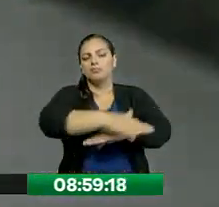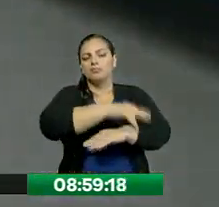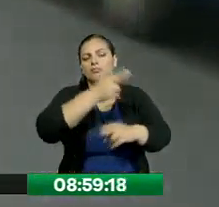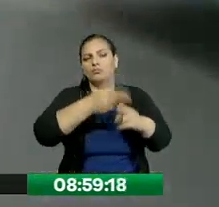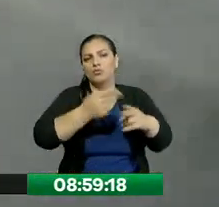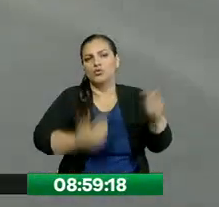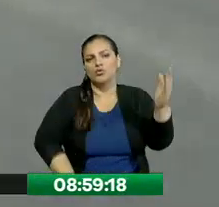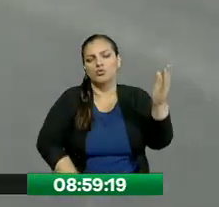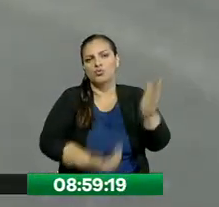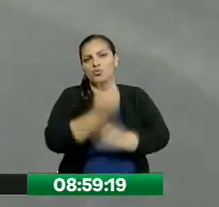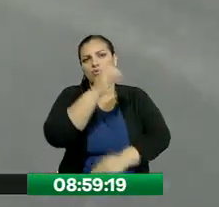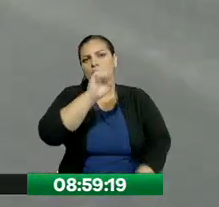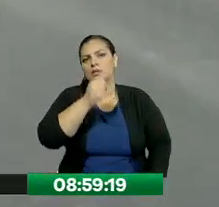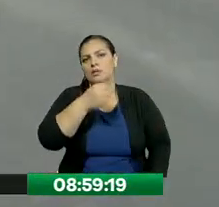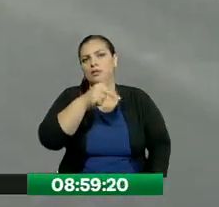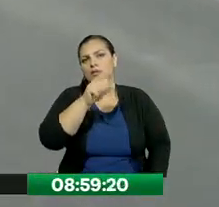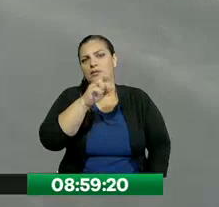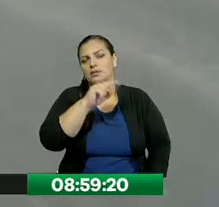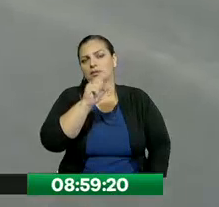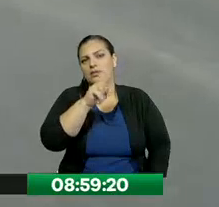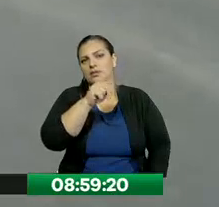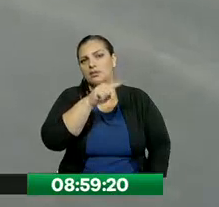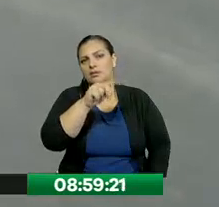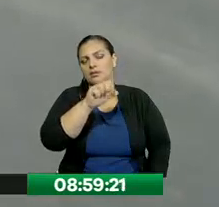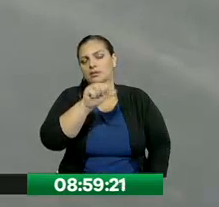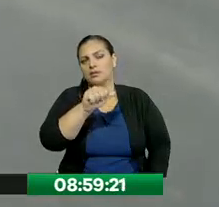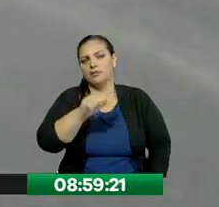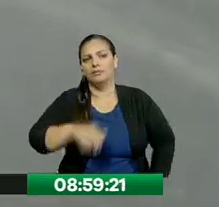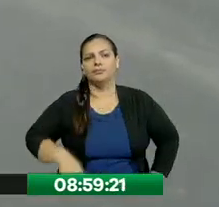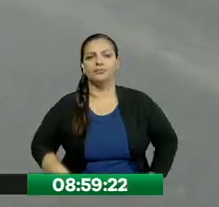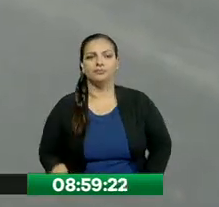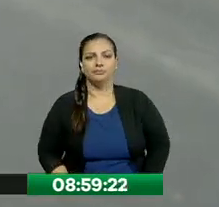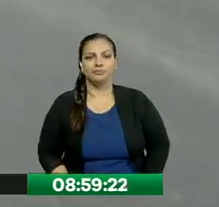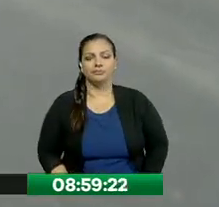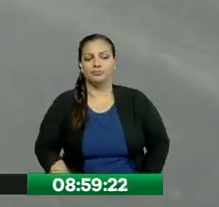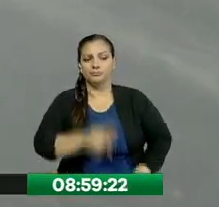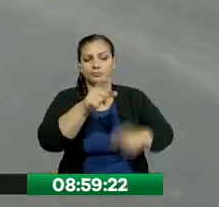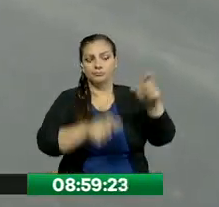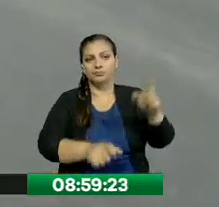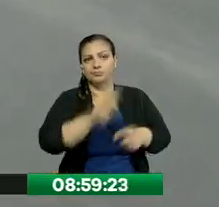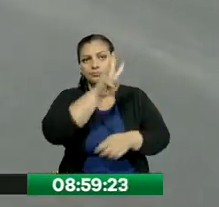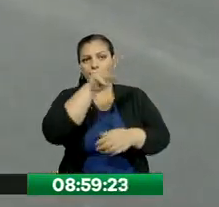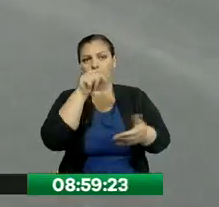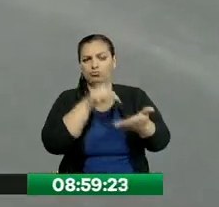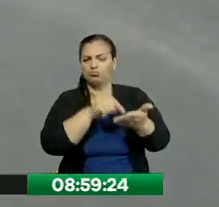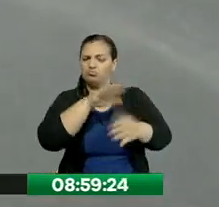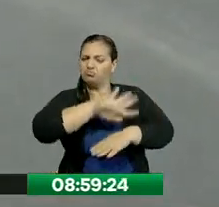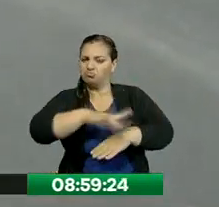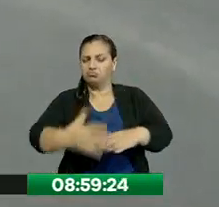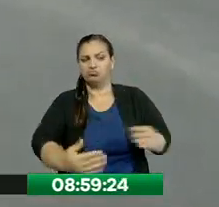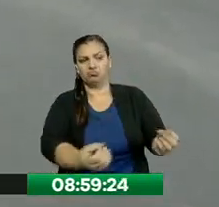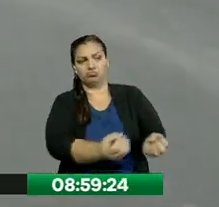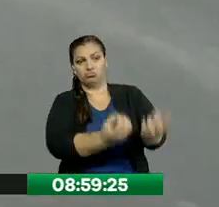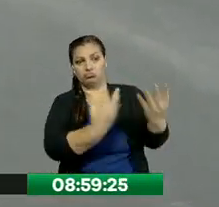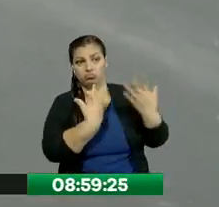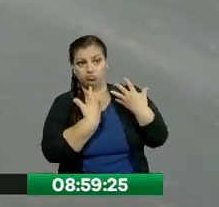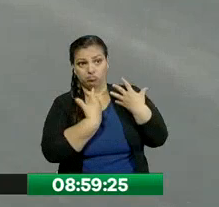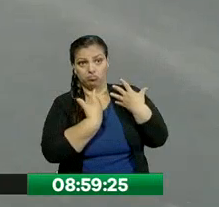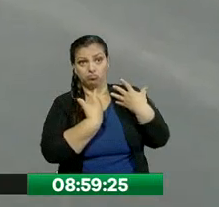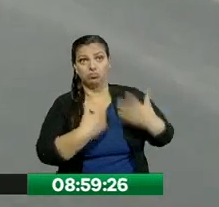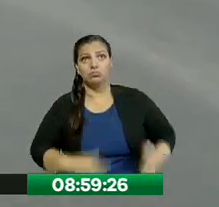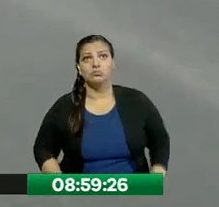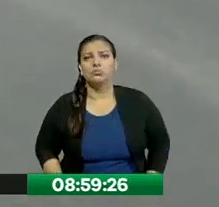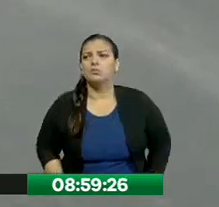Nueva Esperanza. Los aproximadamente 2.000 habitantes de toda esta zona aseguran que tienen